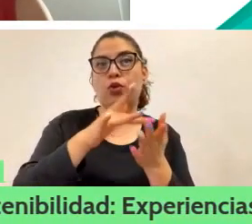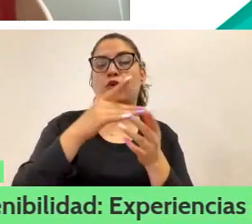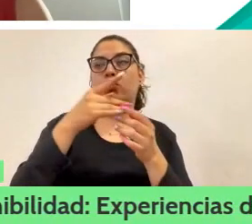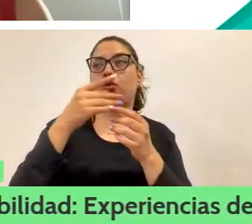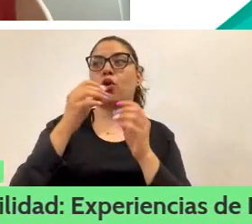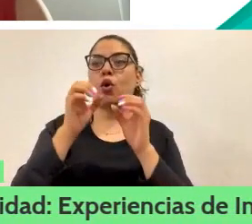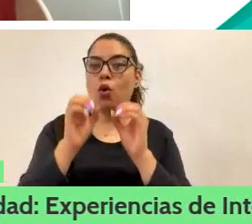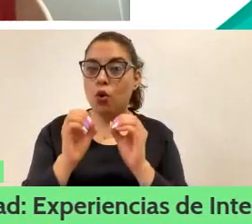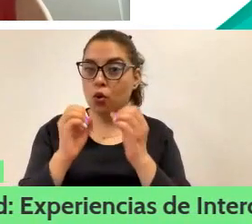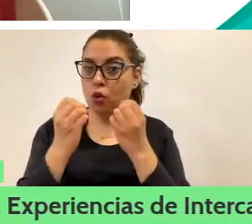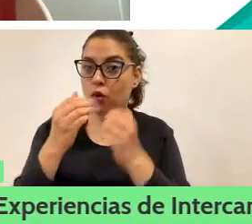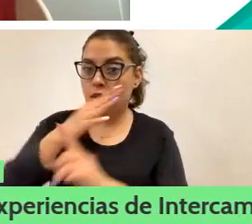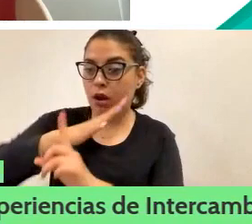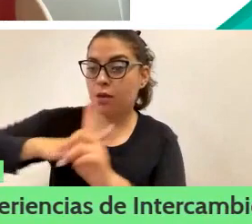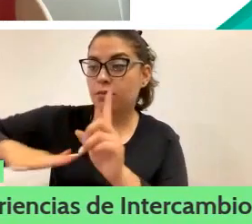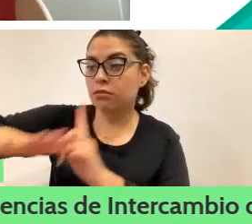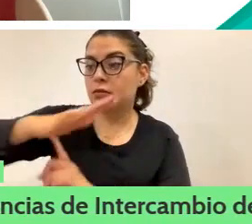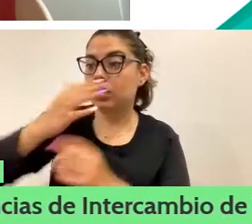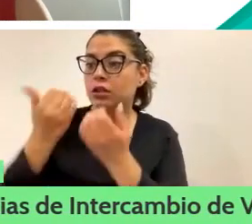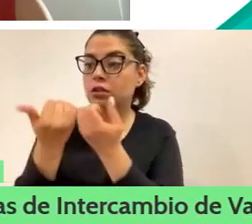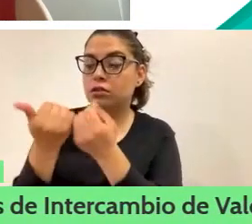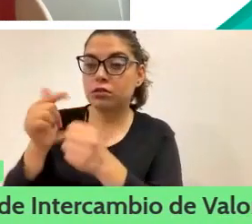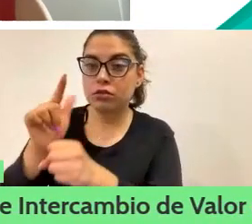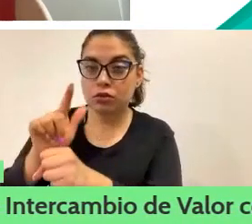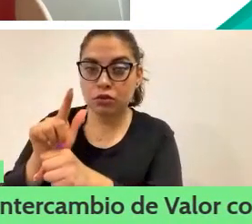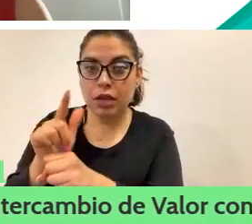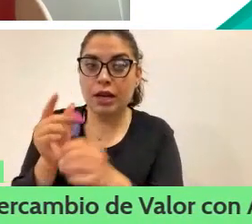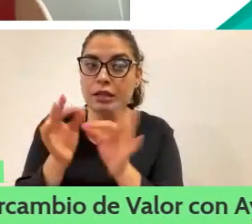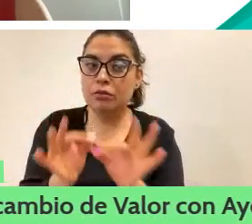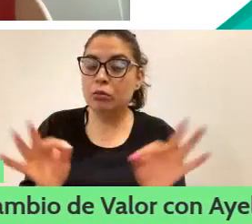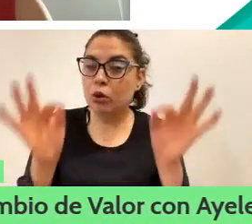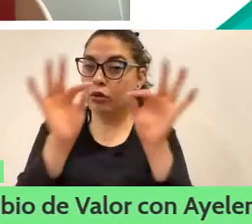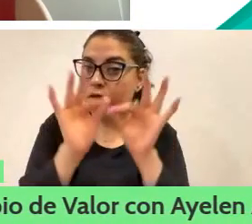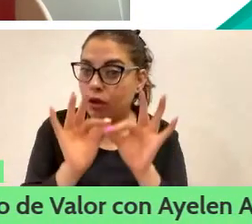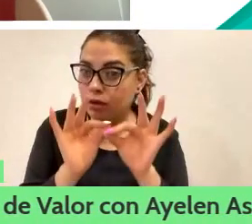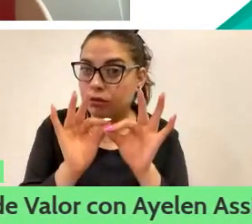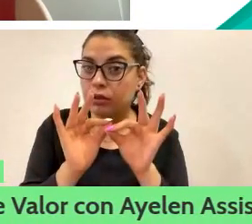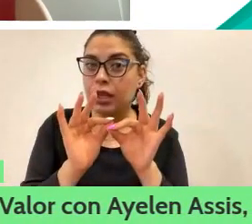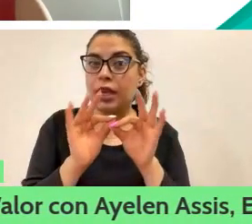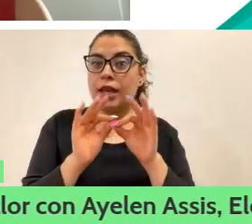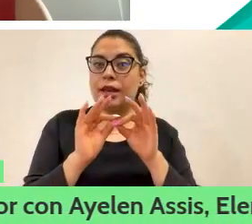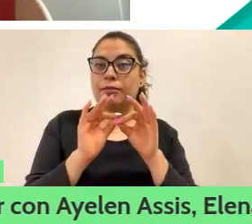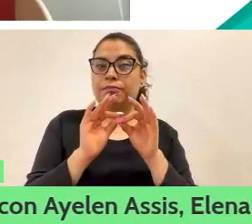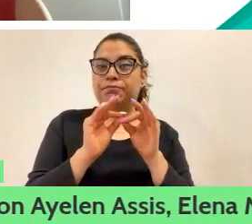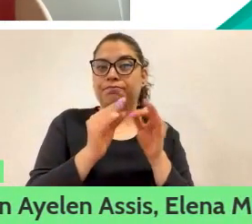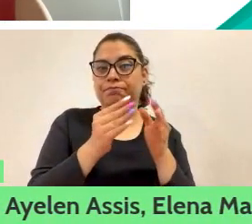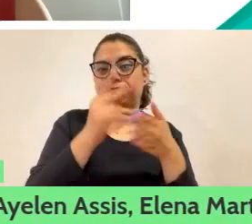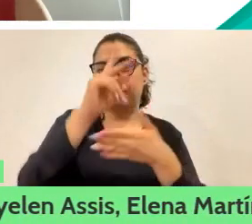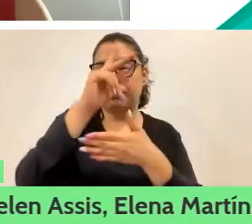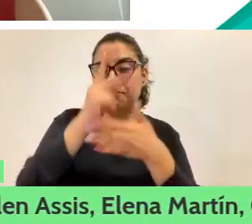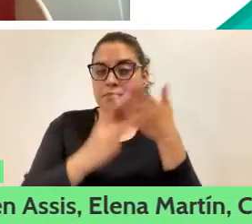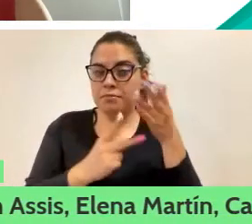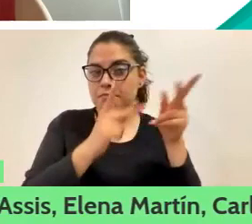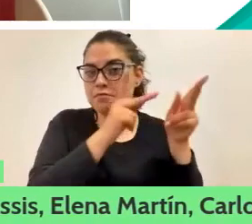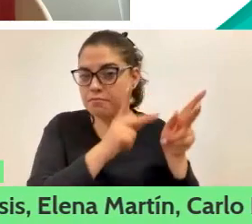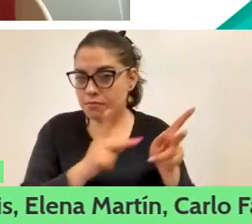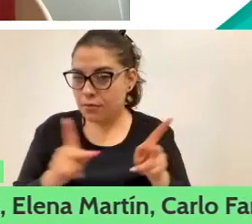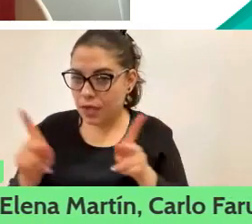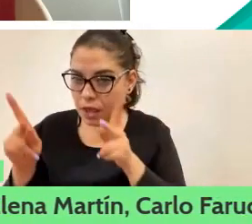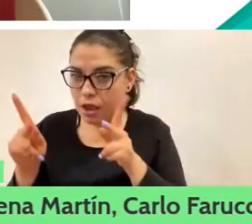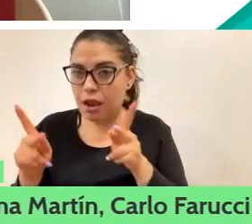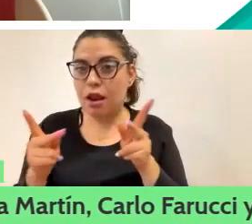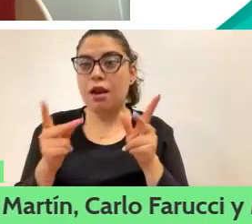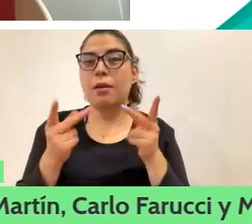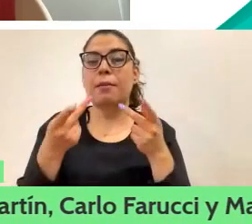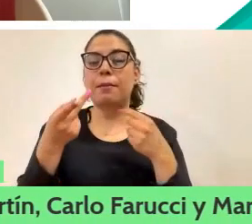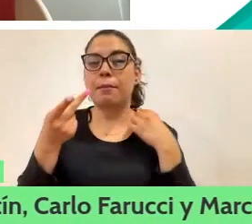planificarnos. Y muchas veces a las organizaciones que recién empiezan, o quizás las organizaciones que ya vienen trabajando hace